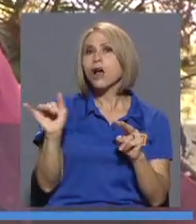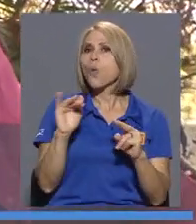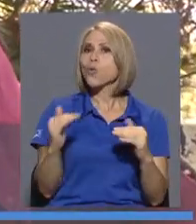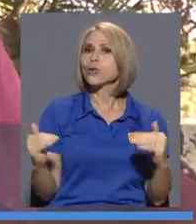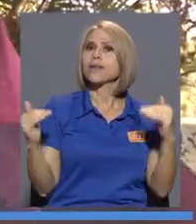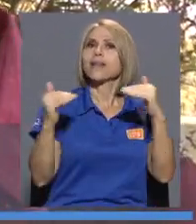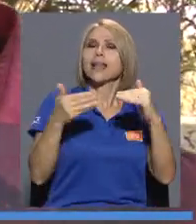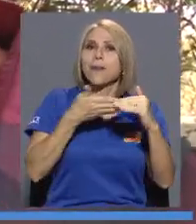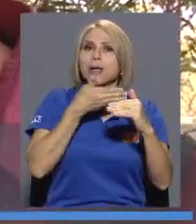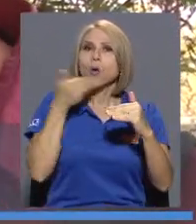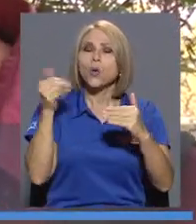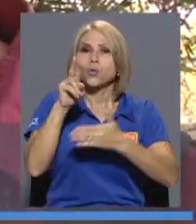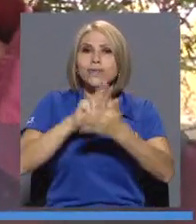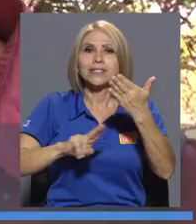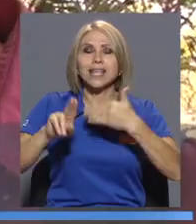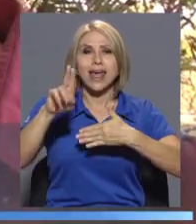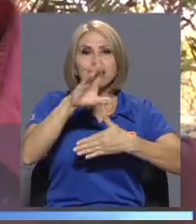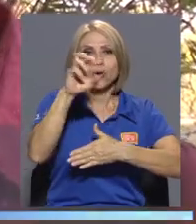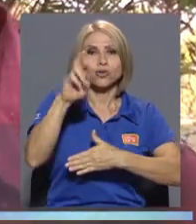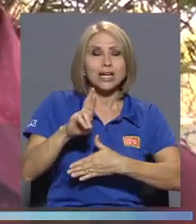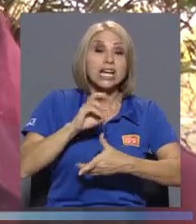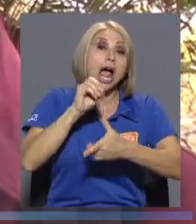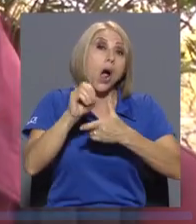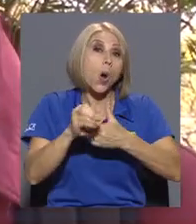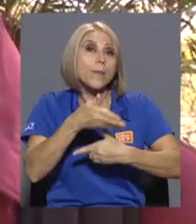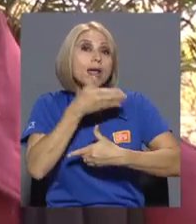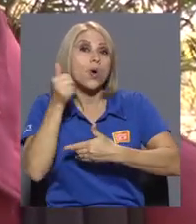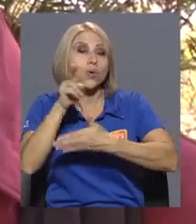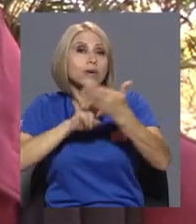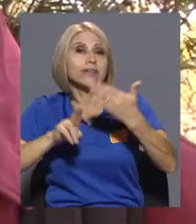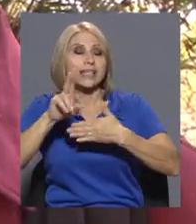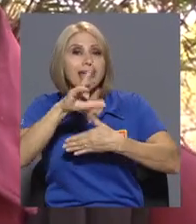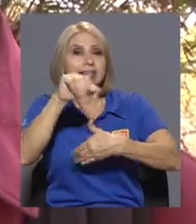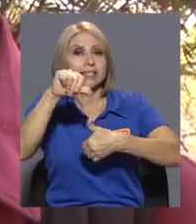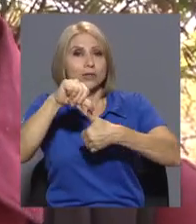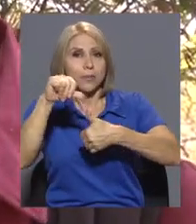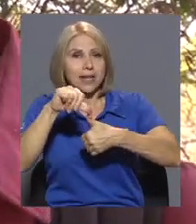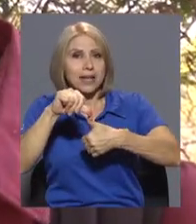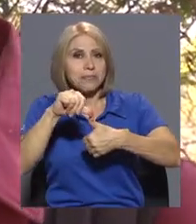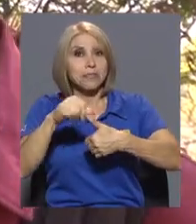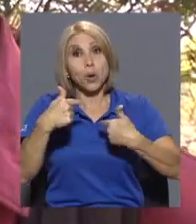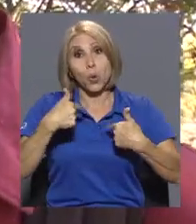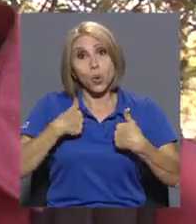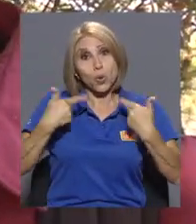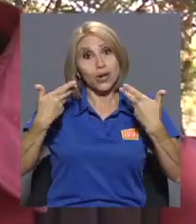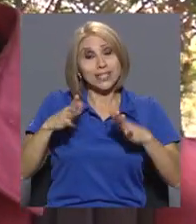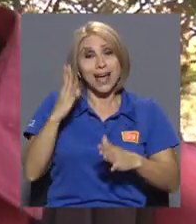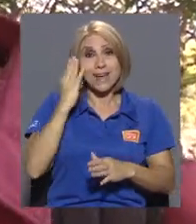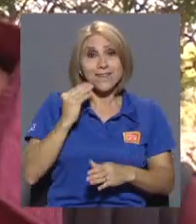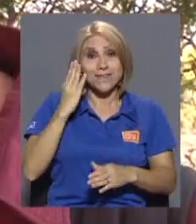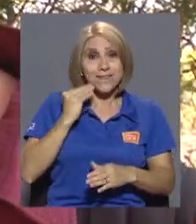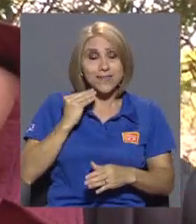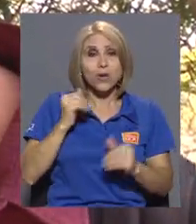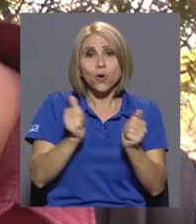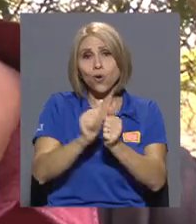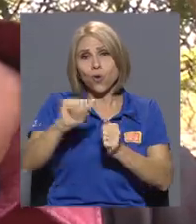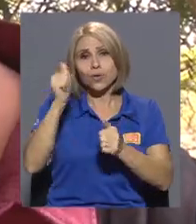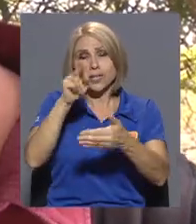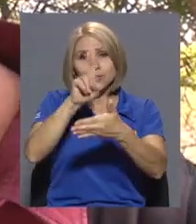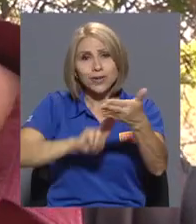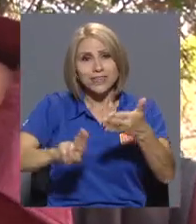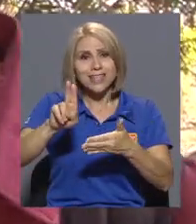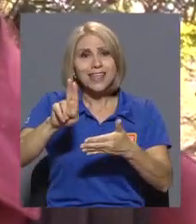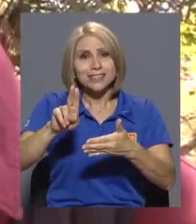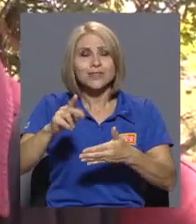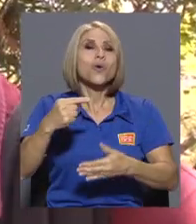costa rica o la mejor de centroamérica sino que uno que ha vivido experiencias esté en otras con otras universidades uno se da cuenta